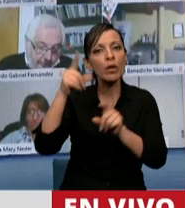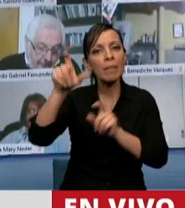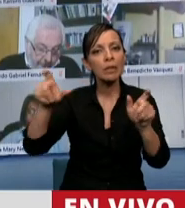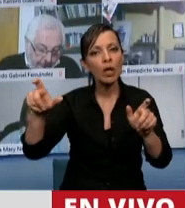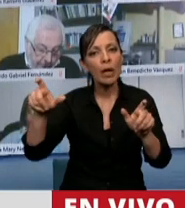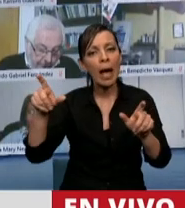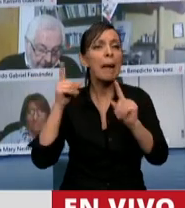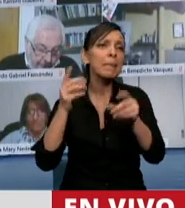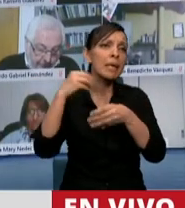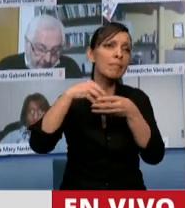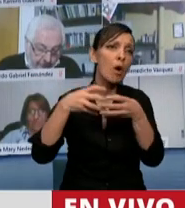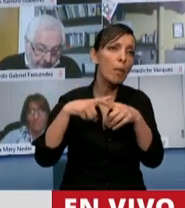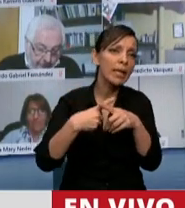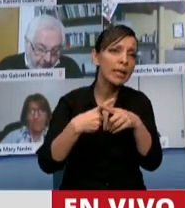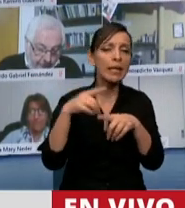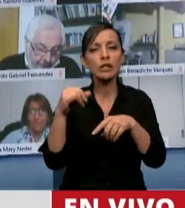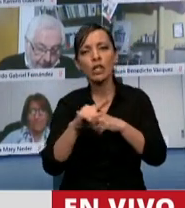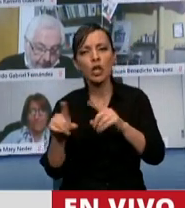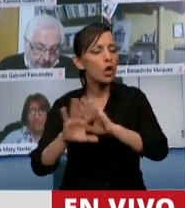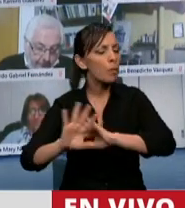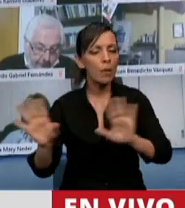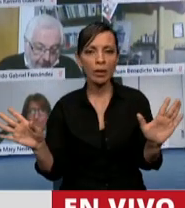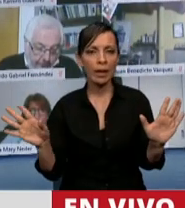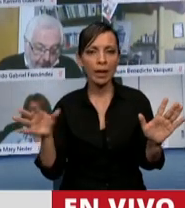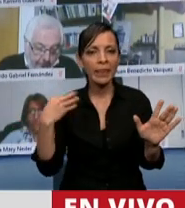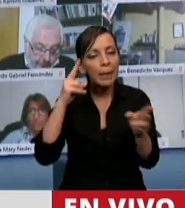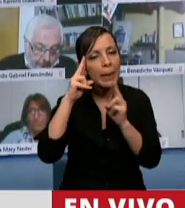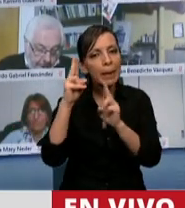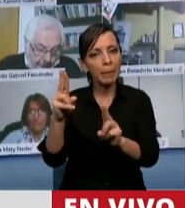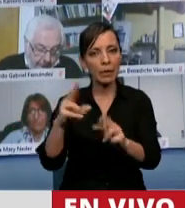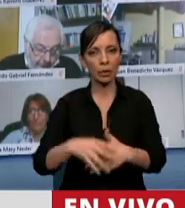como nosotros o no piense como nosotros